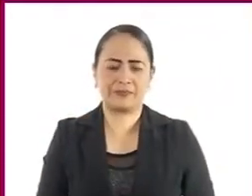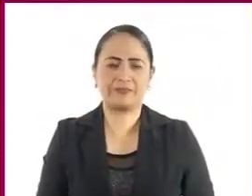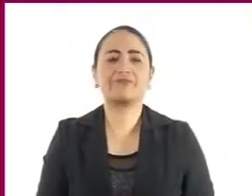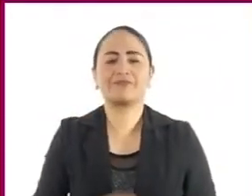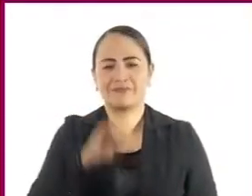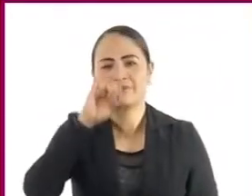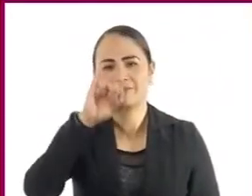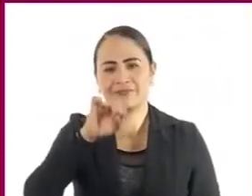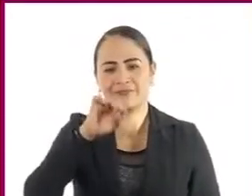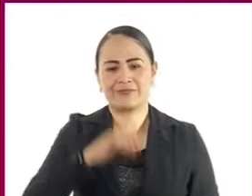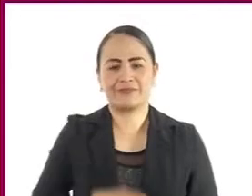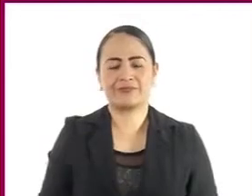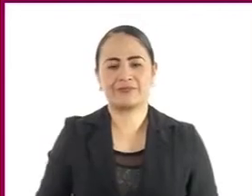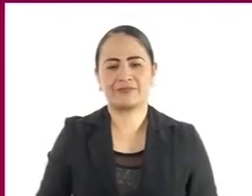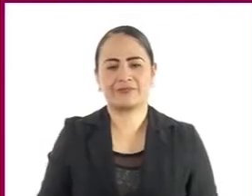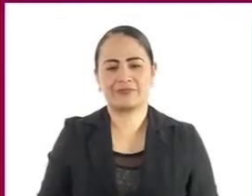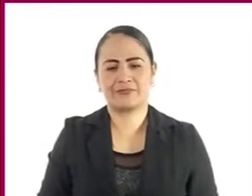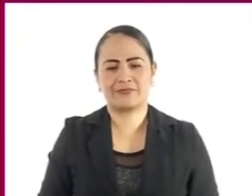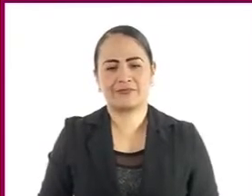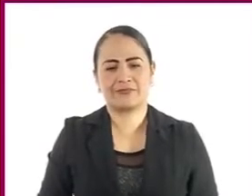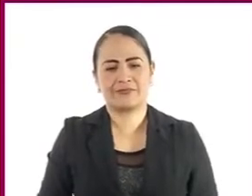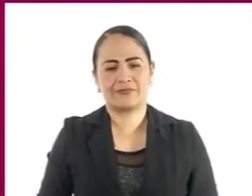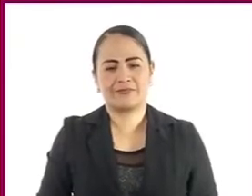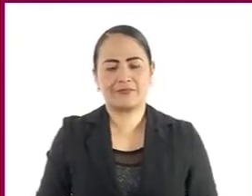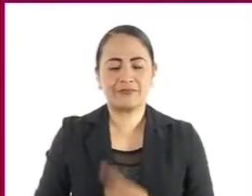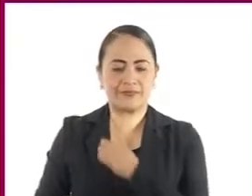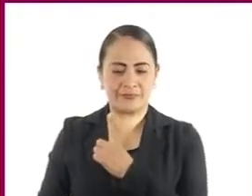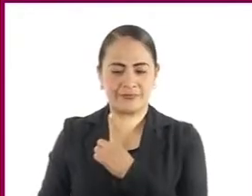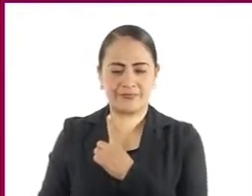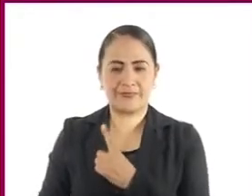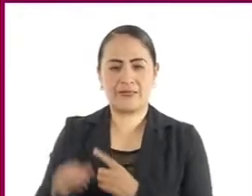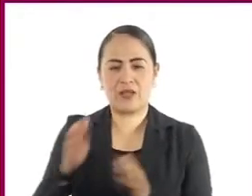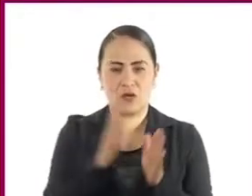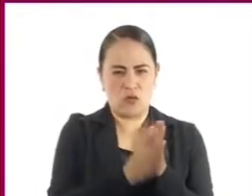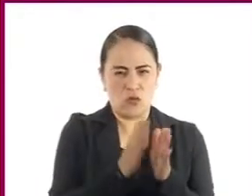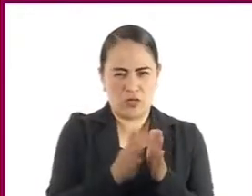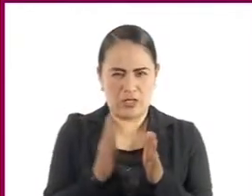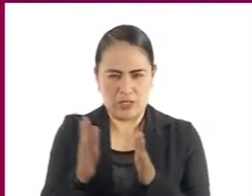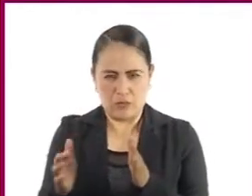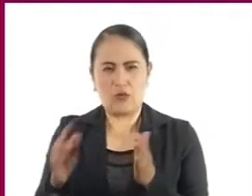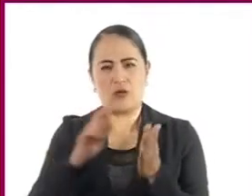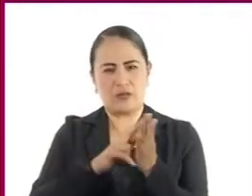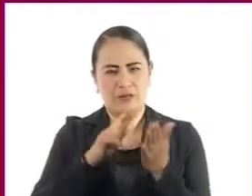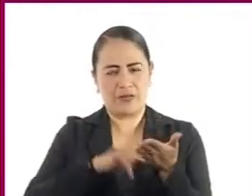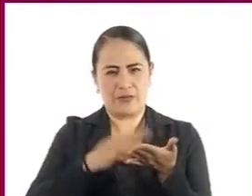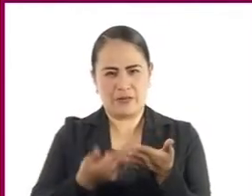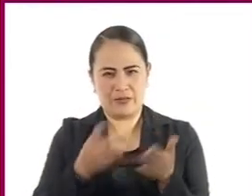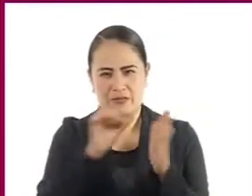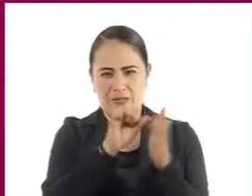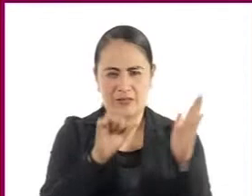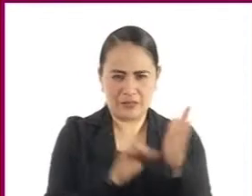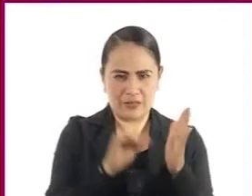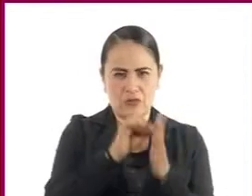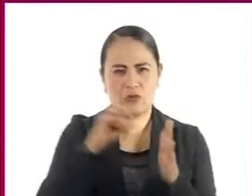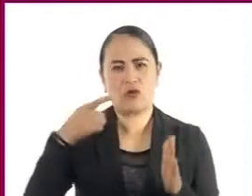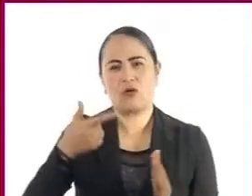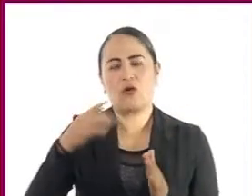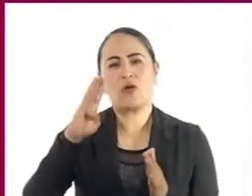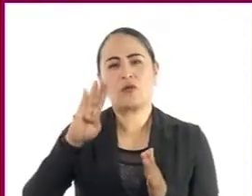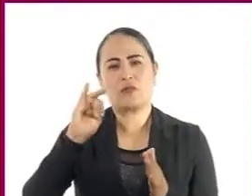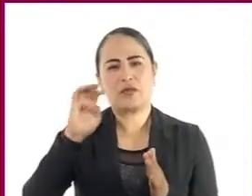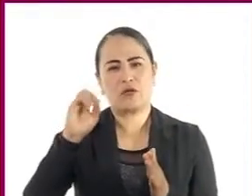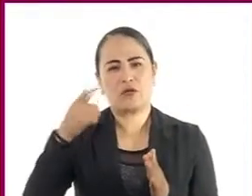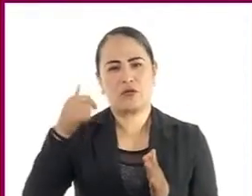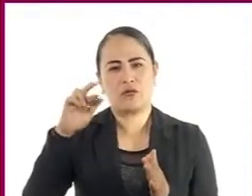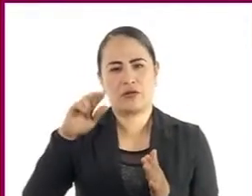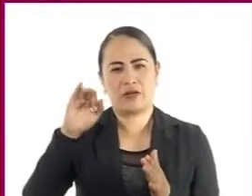Así es, entre ellas se encuentran antologías, artículos de revista, reseñas, biografías, resúmenes de